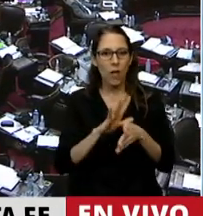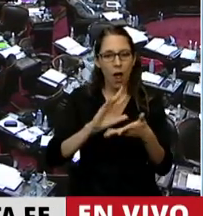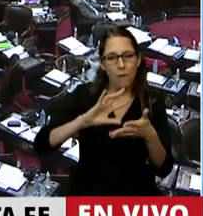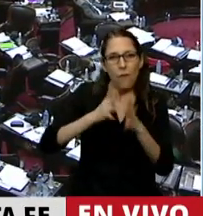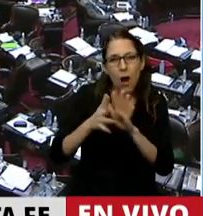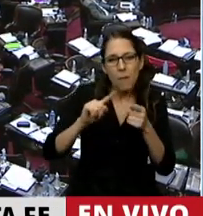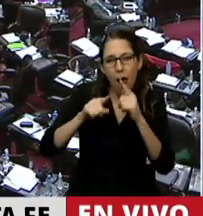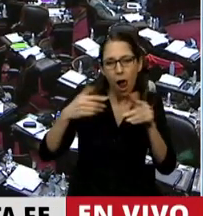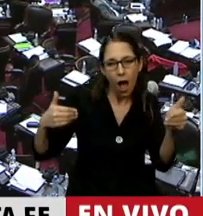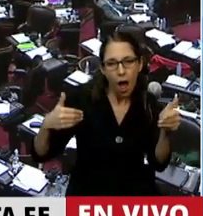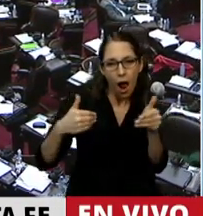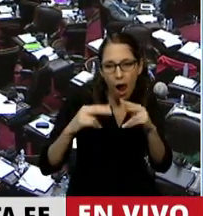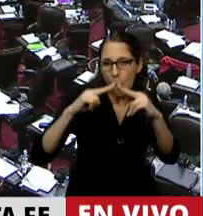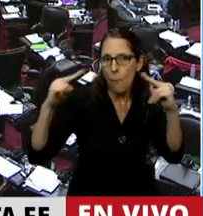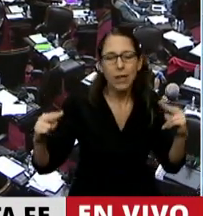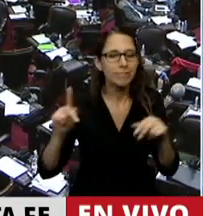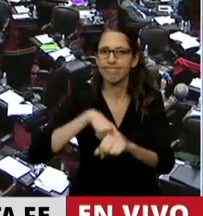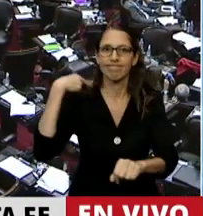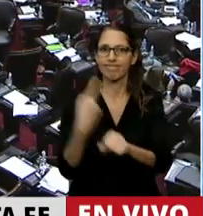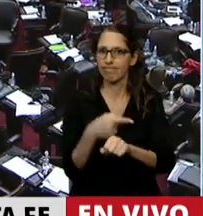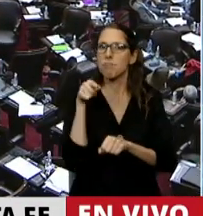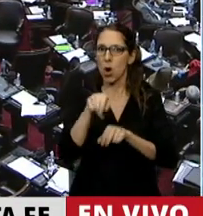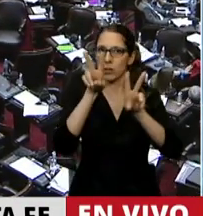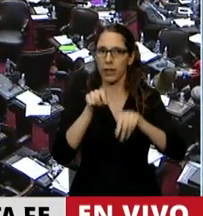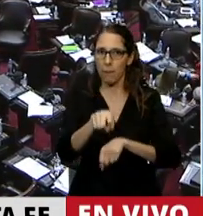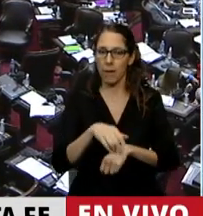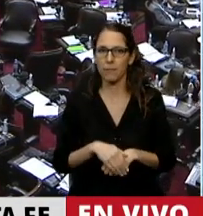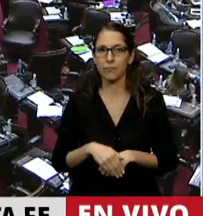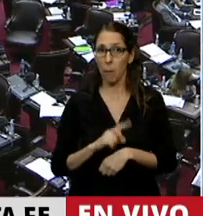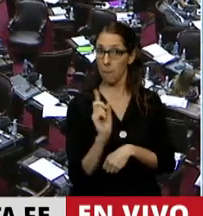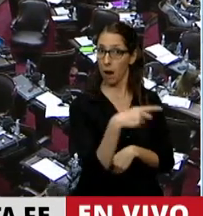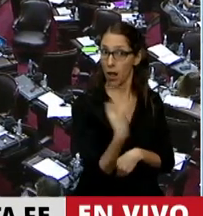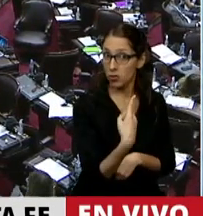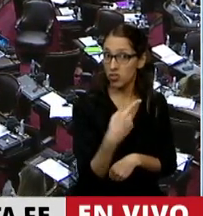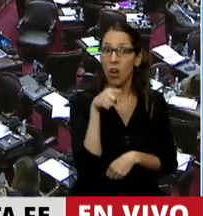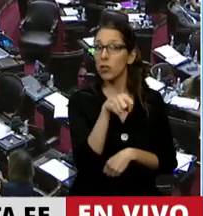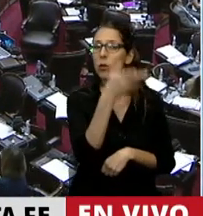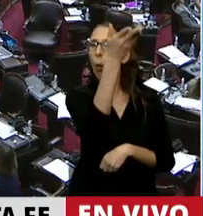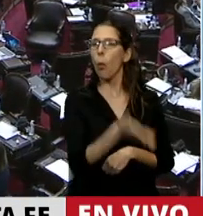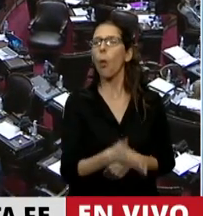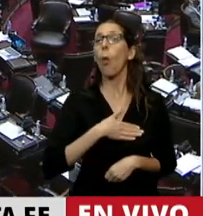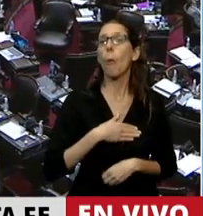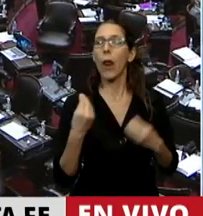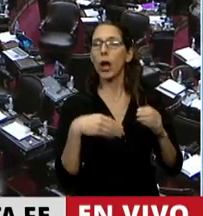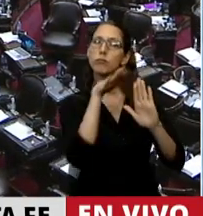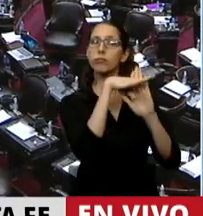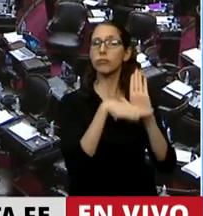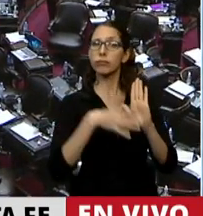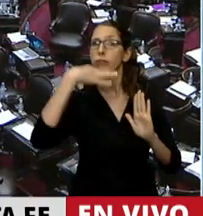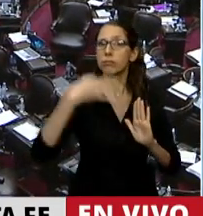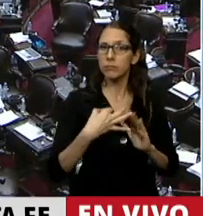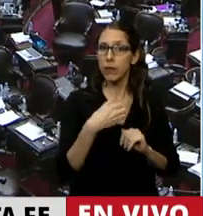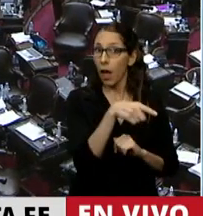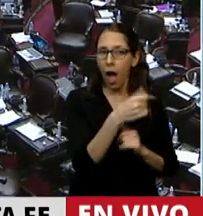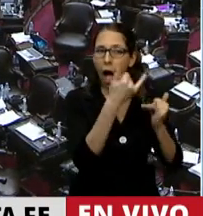y de equilibrio. Porque para nosotros la dignidad humana no se define a partir de las cualidades, se define a partir